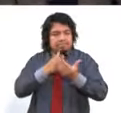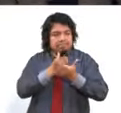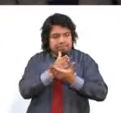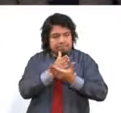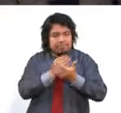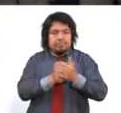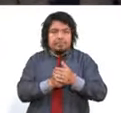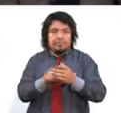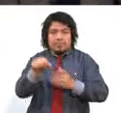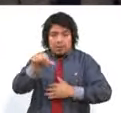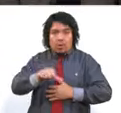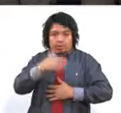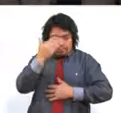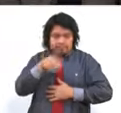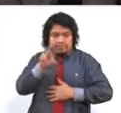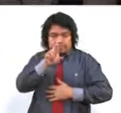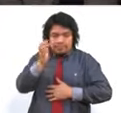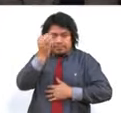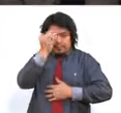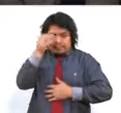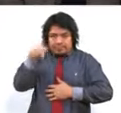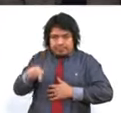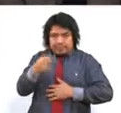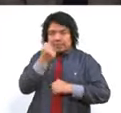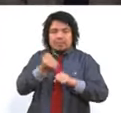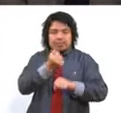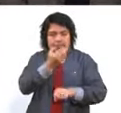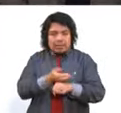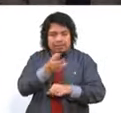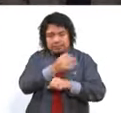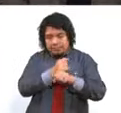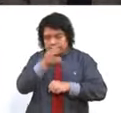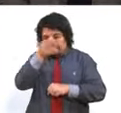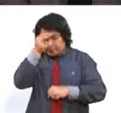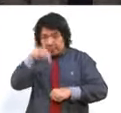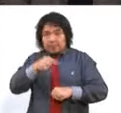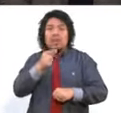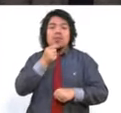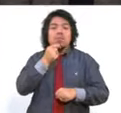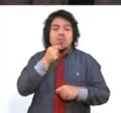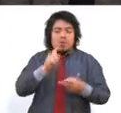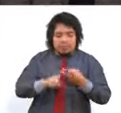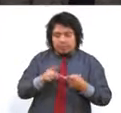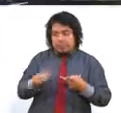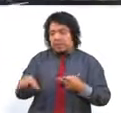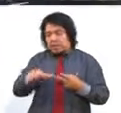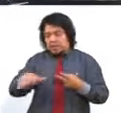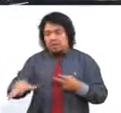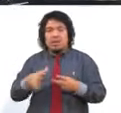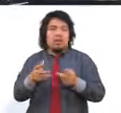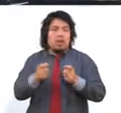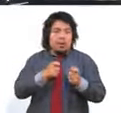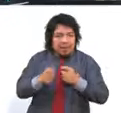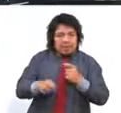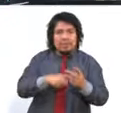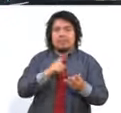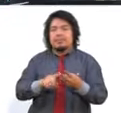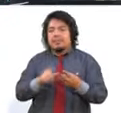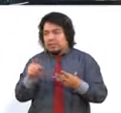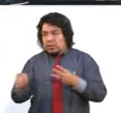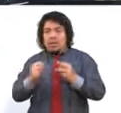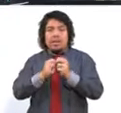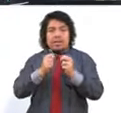Hoy reconocemos al personal de la Subsecretaría de Inteligencia e Investigación Policial, a la Subsecretaría de Operación Policial, a la Subsecretaría